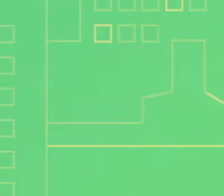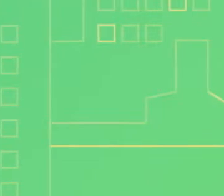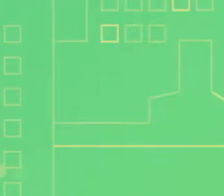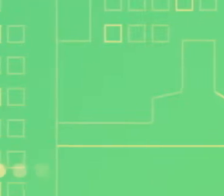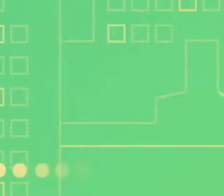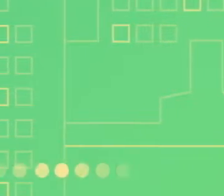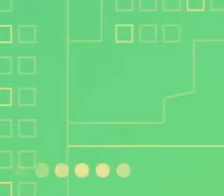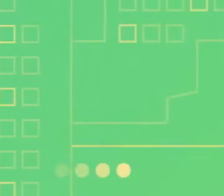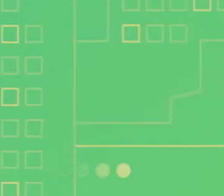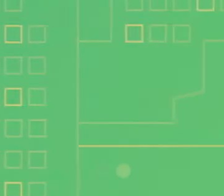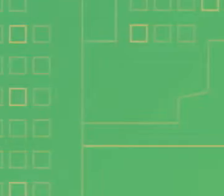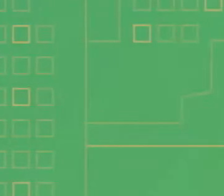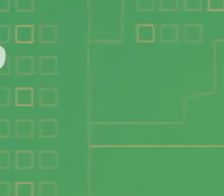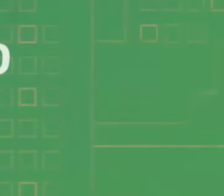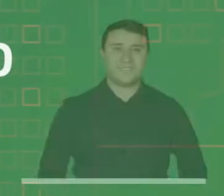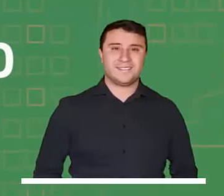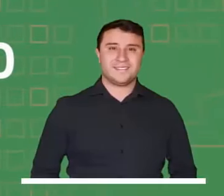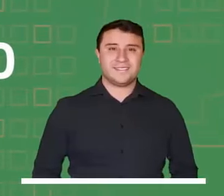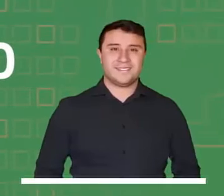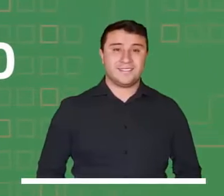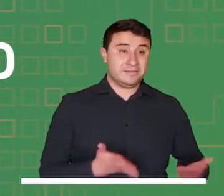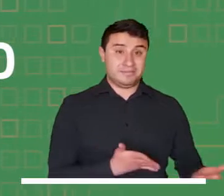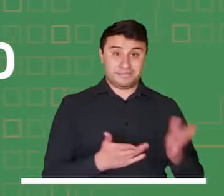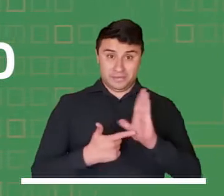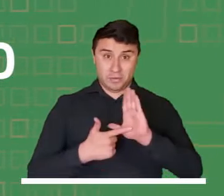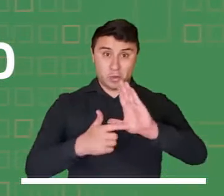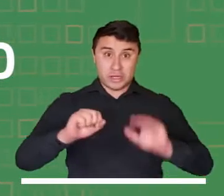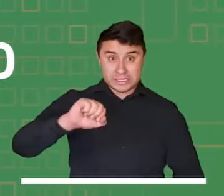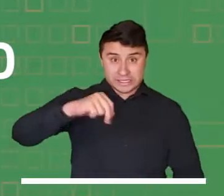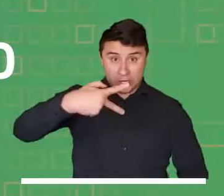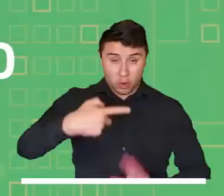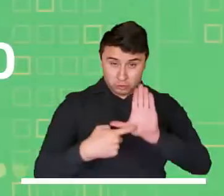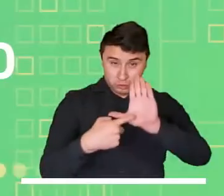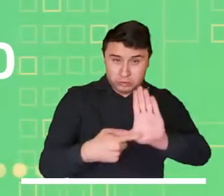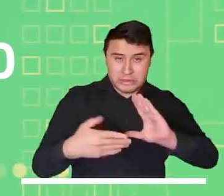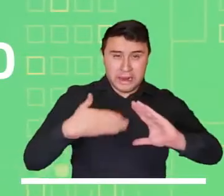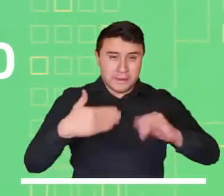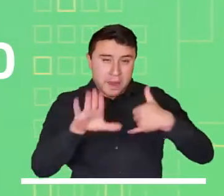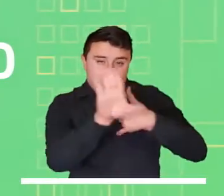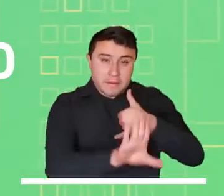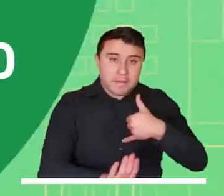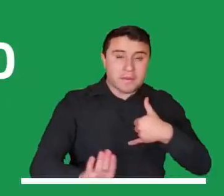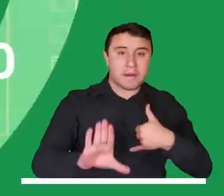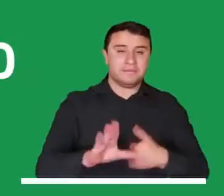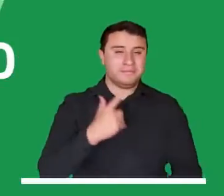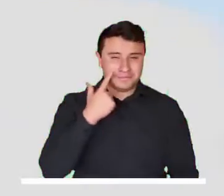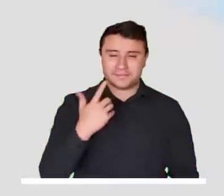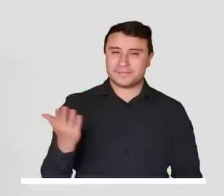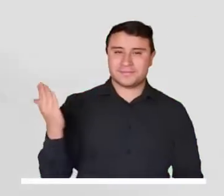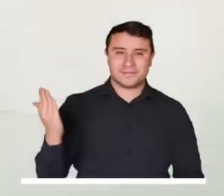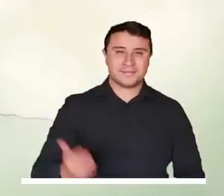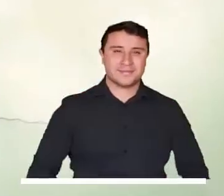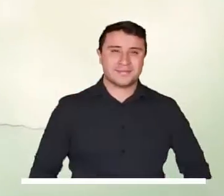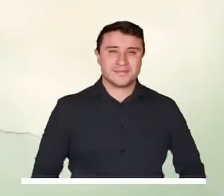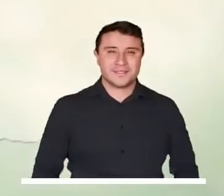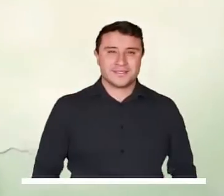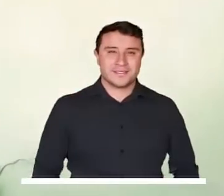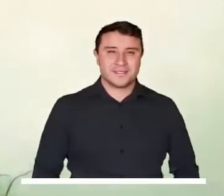Aquí estamos de nuevo con nuestra segunda entrega del día, en la que les contaremos cuáles serán las condiciones meteorológicas de la tarde de hoy.